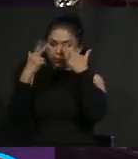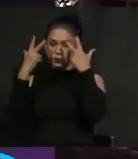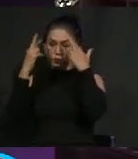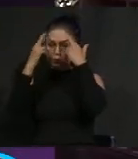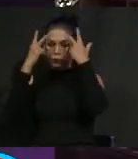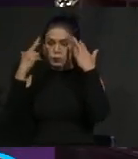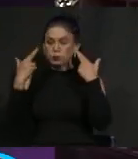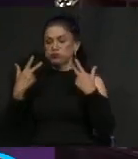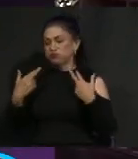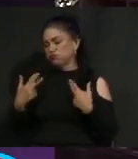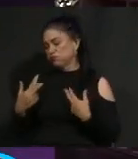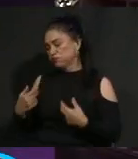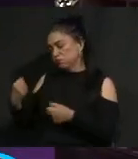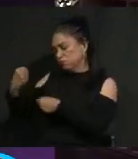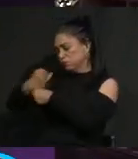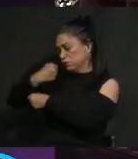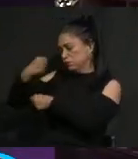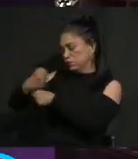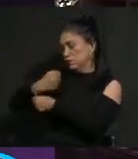le cayó